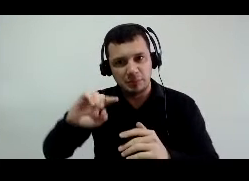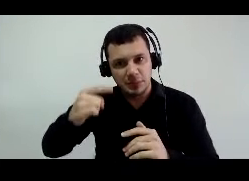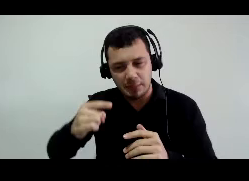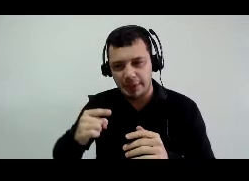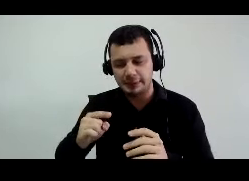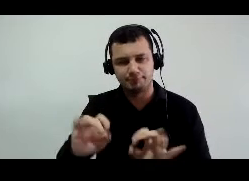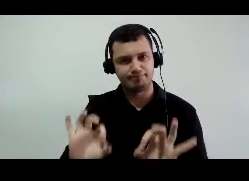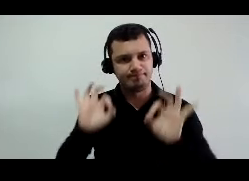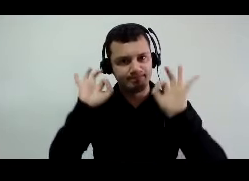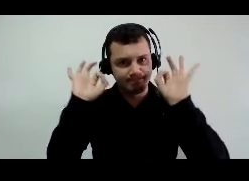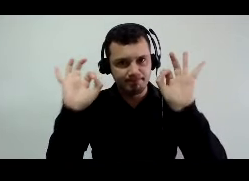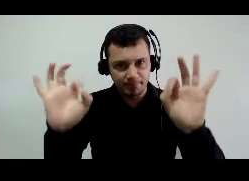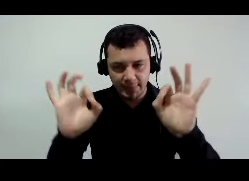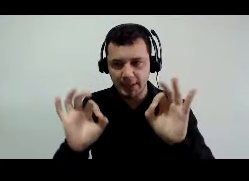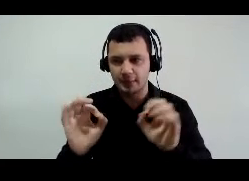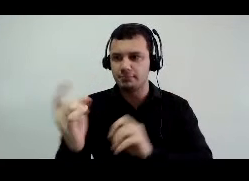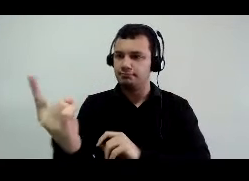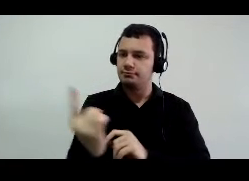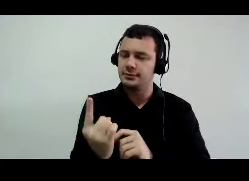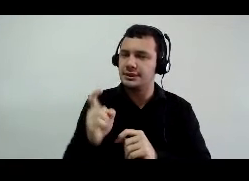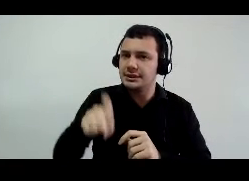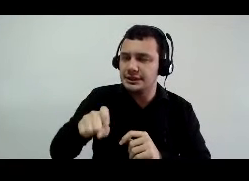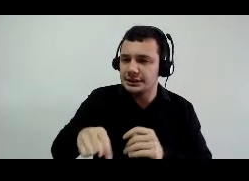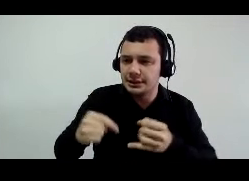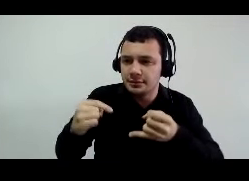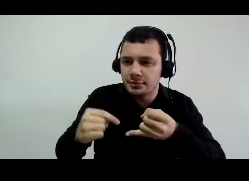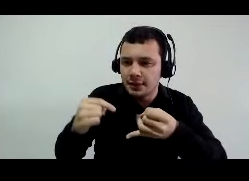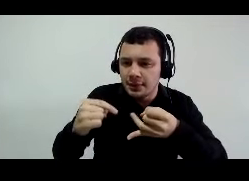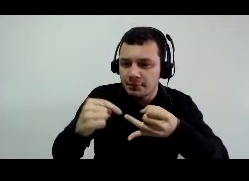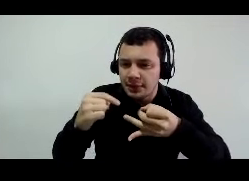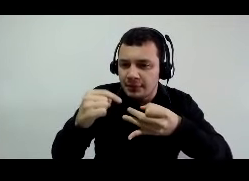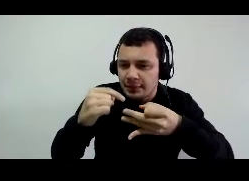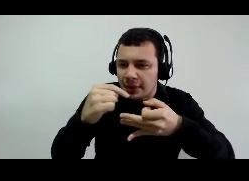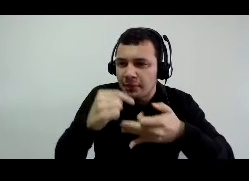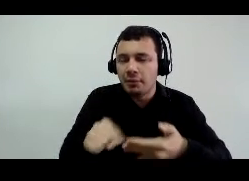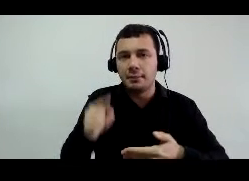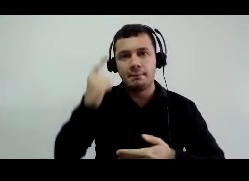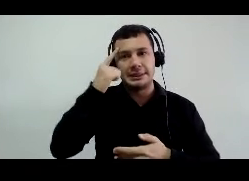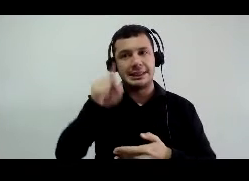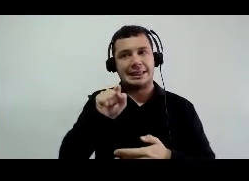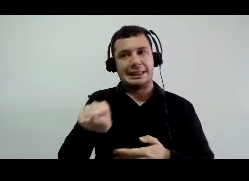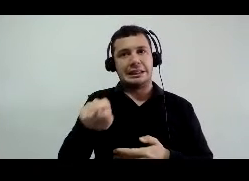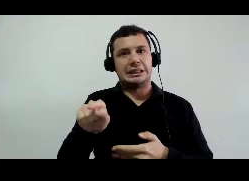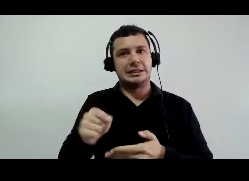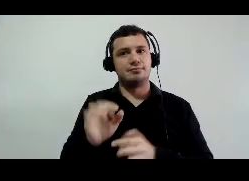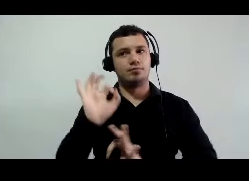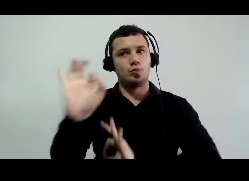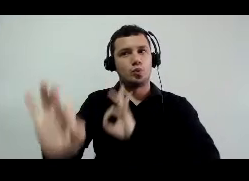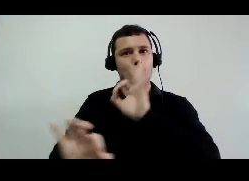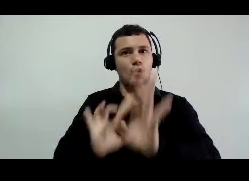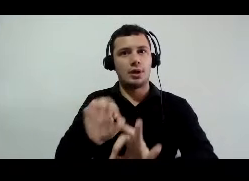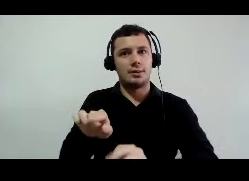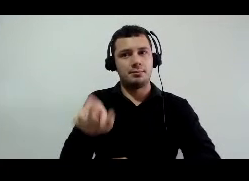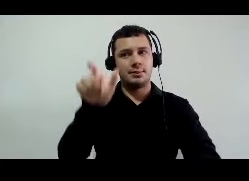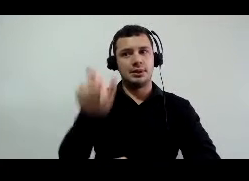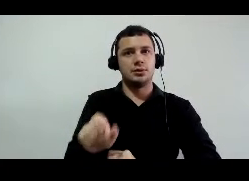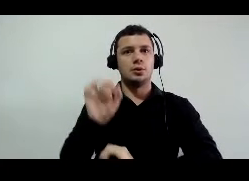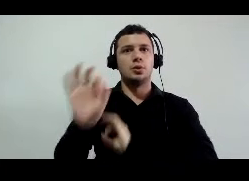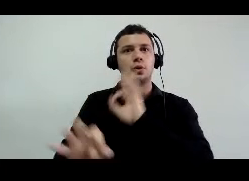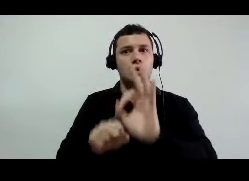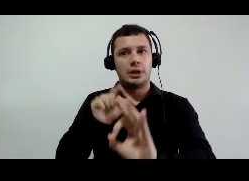atención requerida a esos pacientes, tenemos que pensar en su propia seguridad. Y esa seguridad del